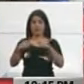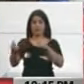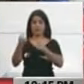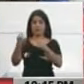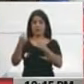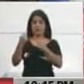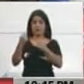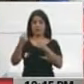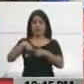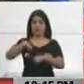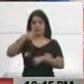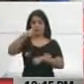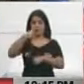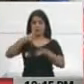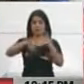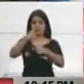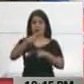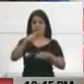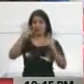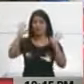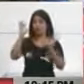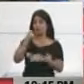nos maten, ah, bueno, menos mal que se murió.